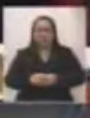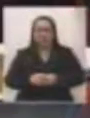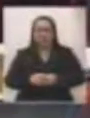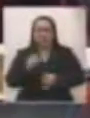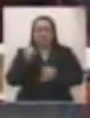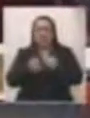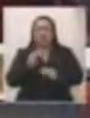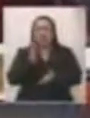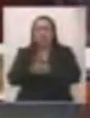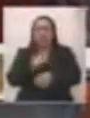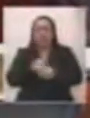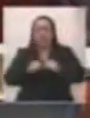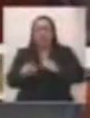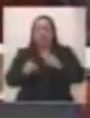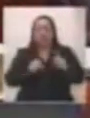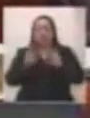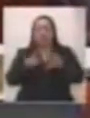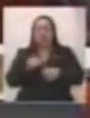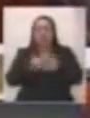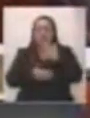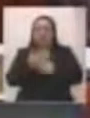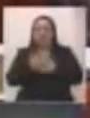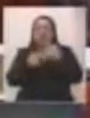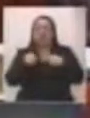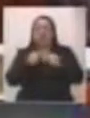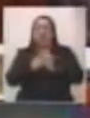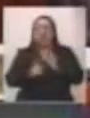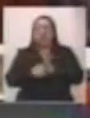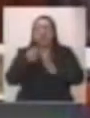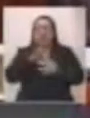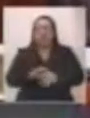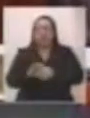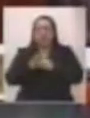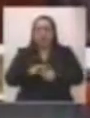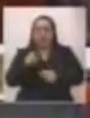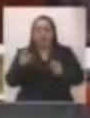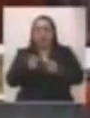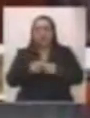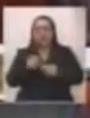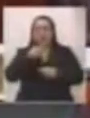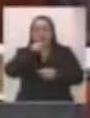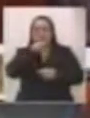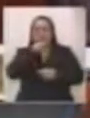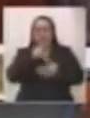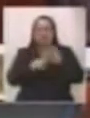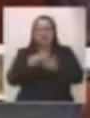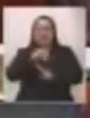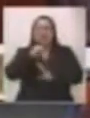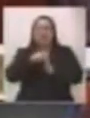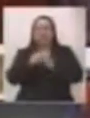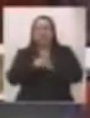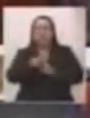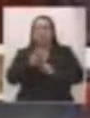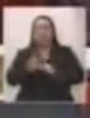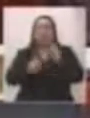Vencido el cuarto intermedio, continúa el debate del texto sustitutorio contenido en el dictamen por unanimidad de la Comisión de la Mujer recaído en el proyecto de